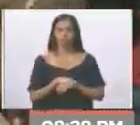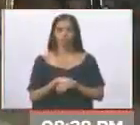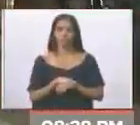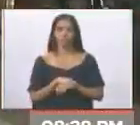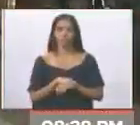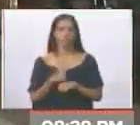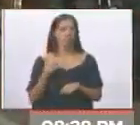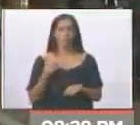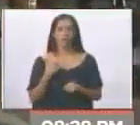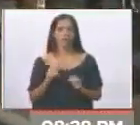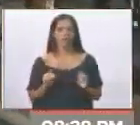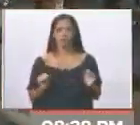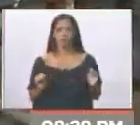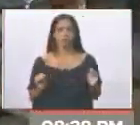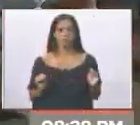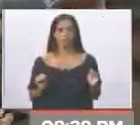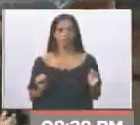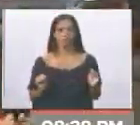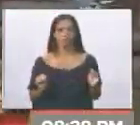Cualquier.